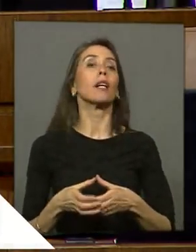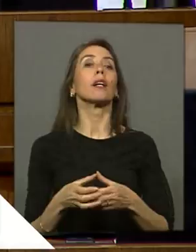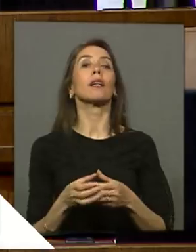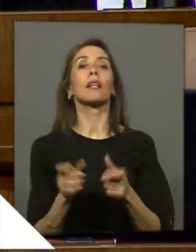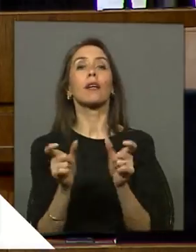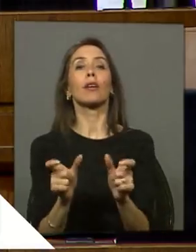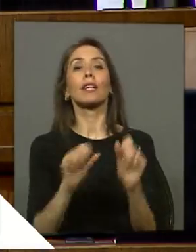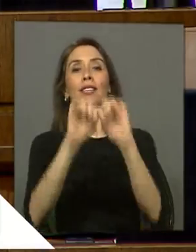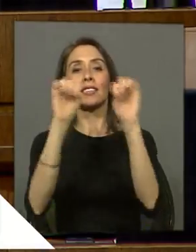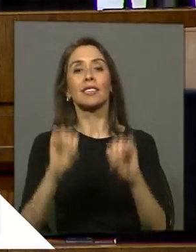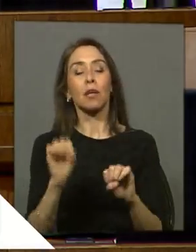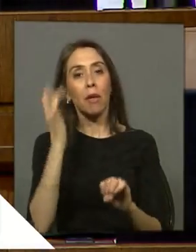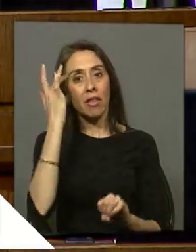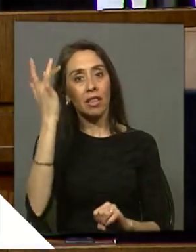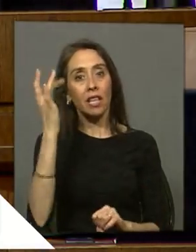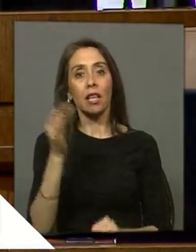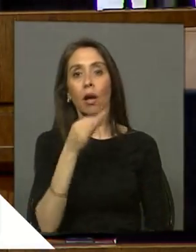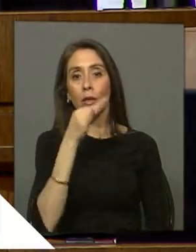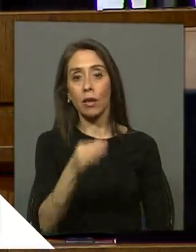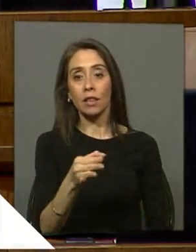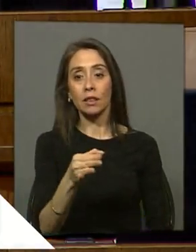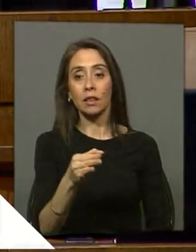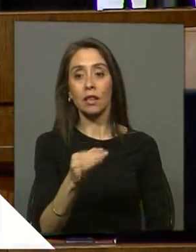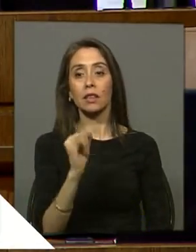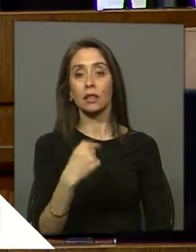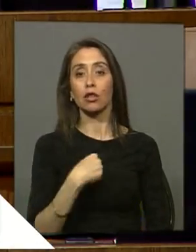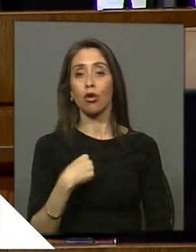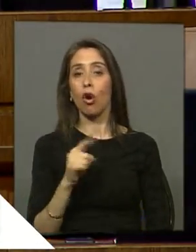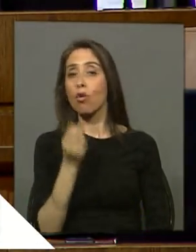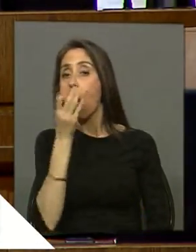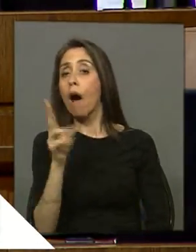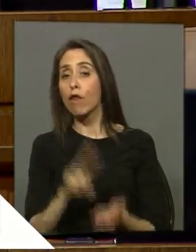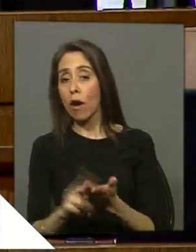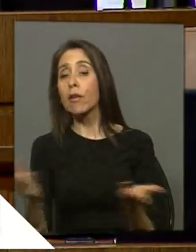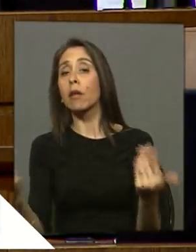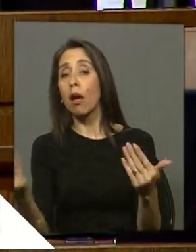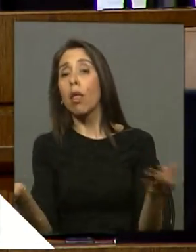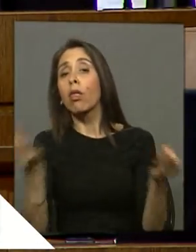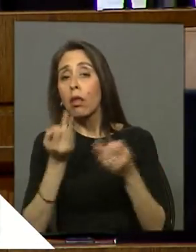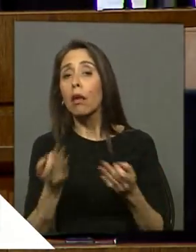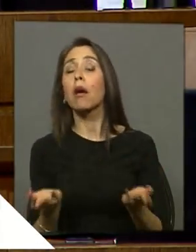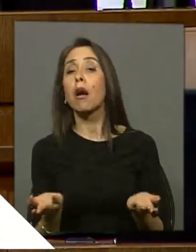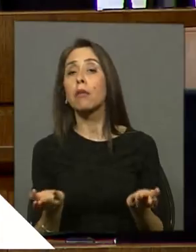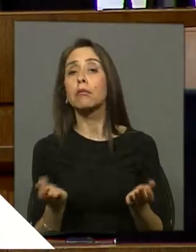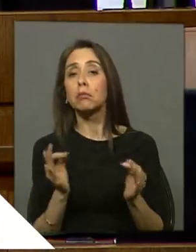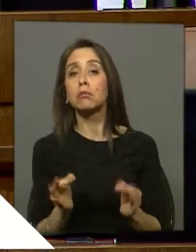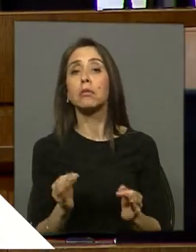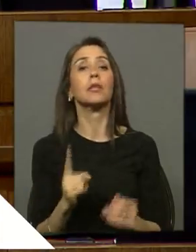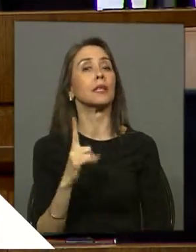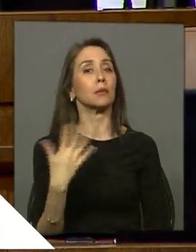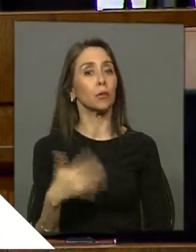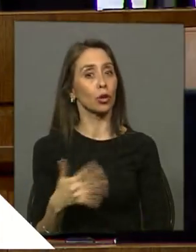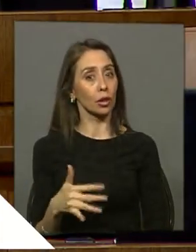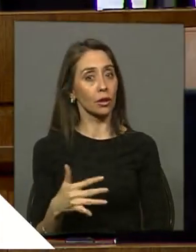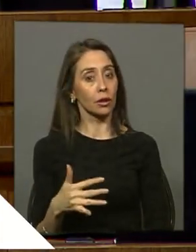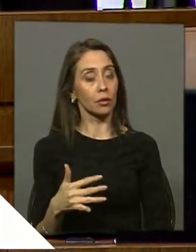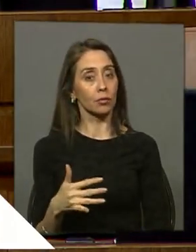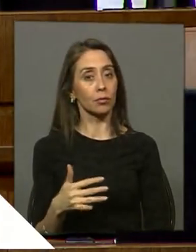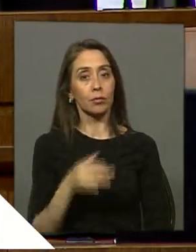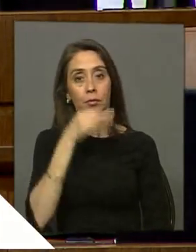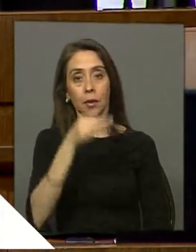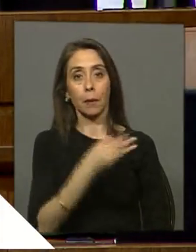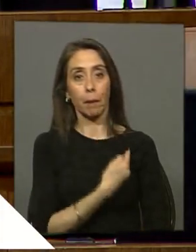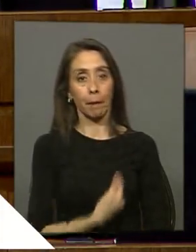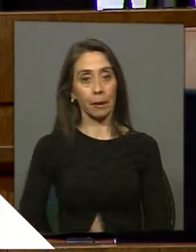inteligencia que pueden decir si yo acaso estoy faltando la verdad en esto que estoy señalando creo importante destacarlo presidente